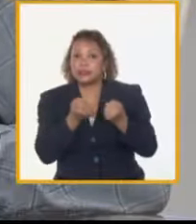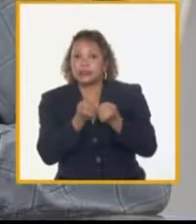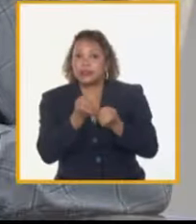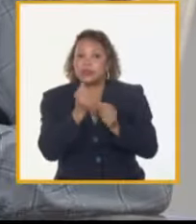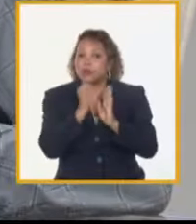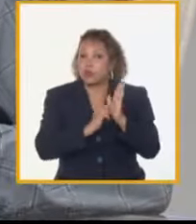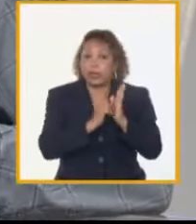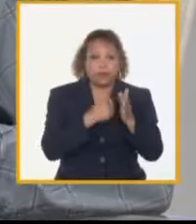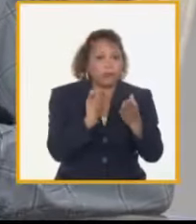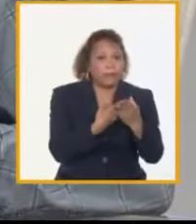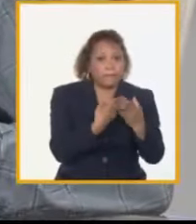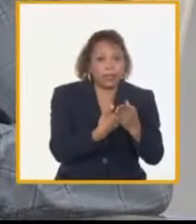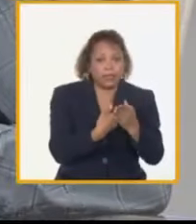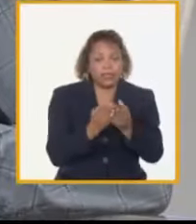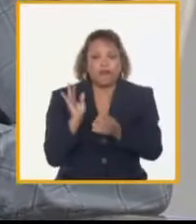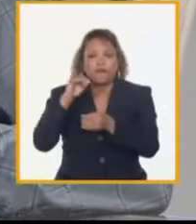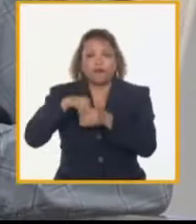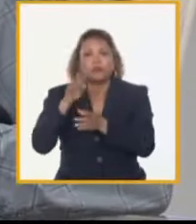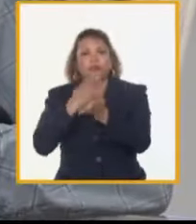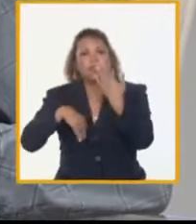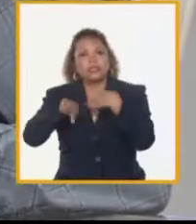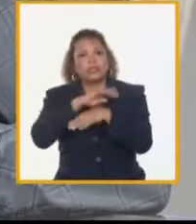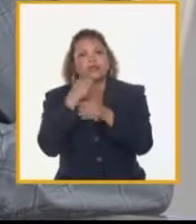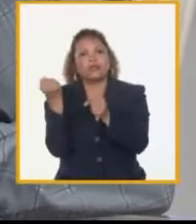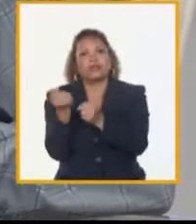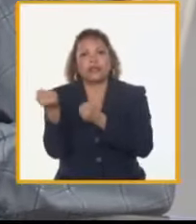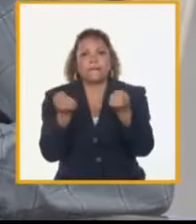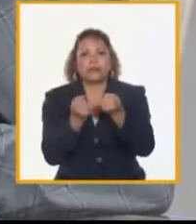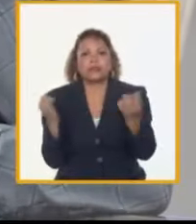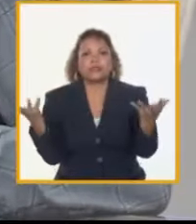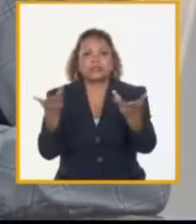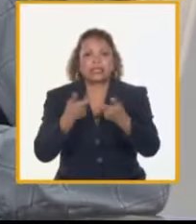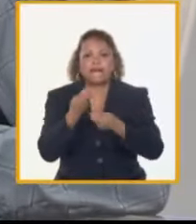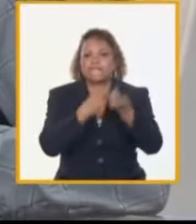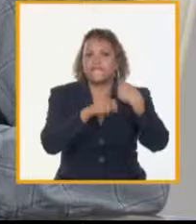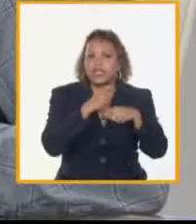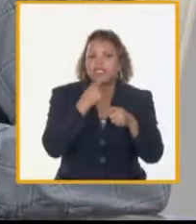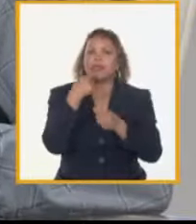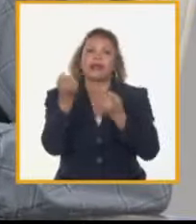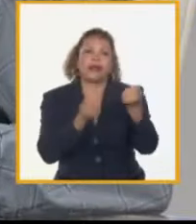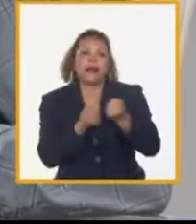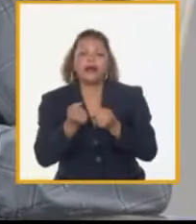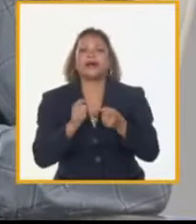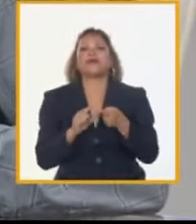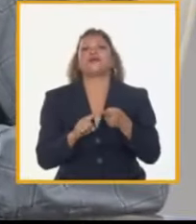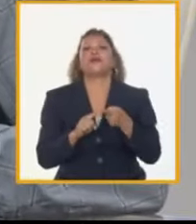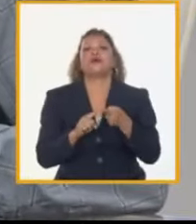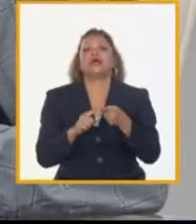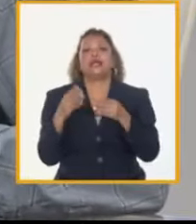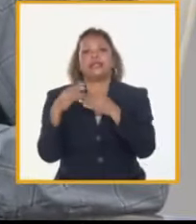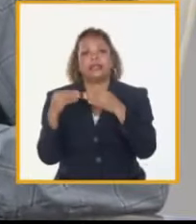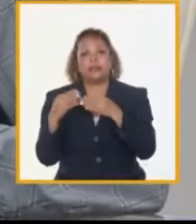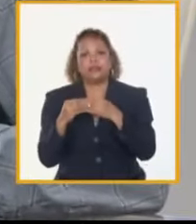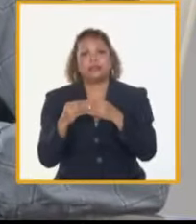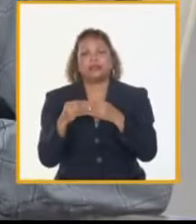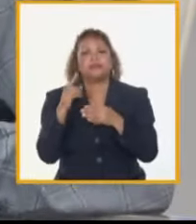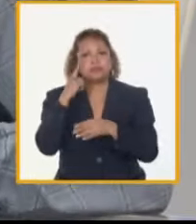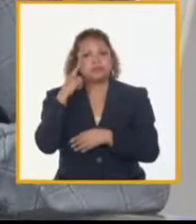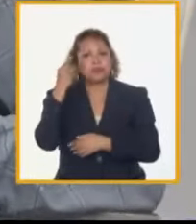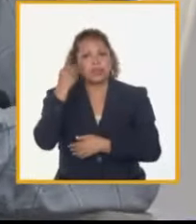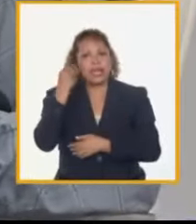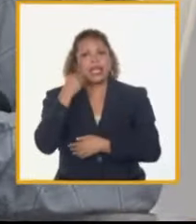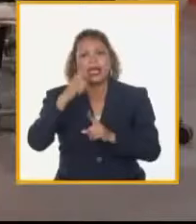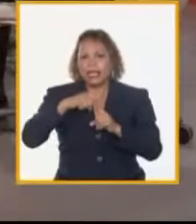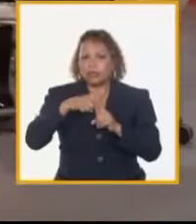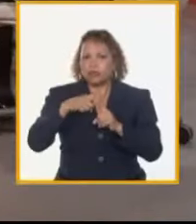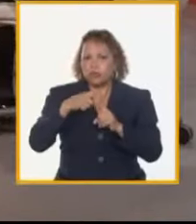de la empresa, los fondos del Ministerio de Transporte que han sido recaudados por las ventas de carros, en divisas. ¿Se va a mejorar esa de las tunas? La de las